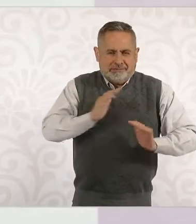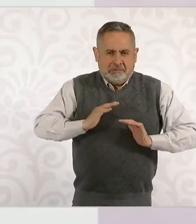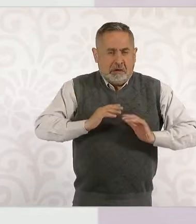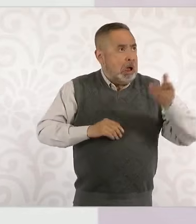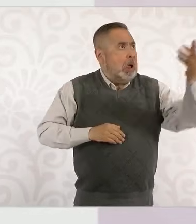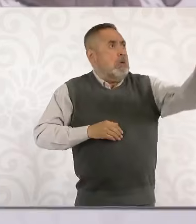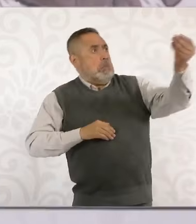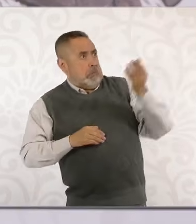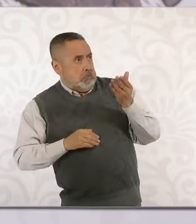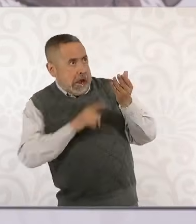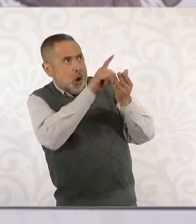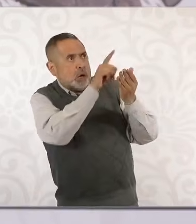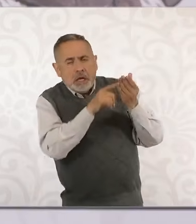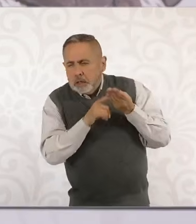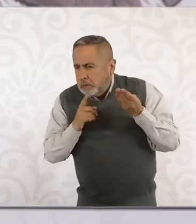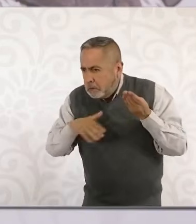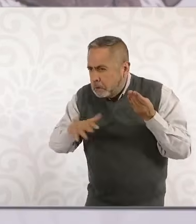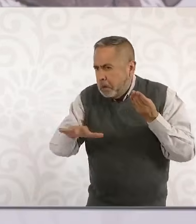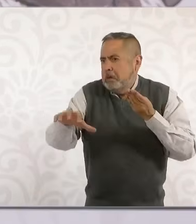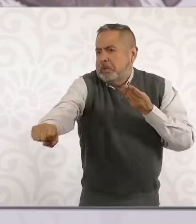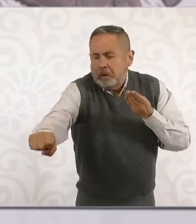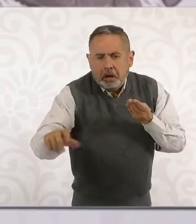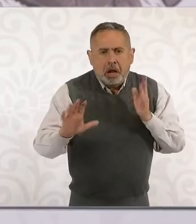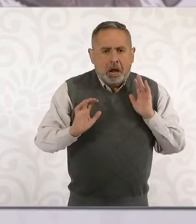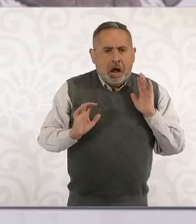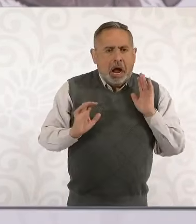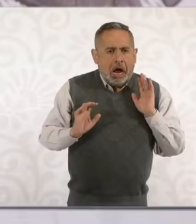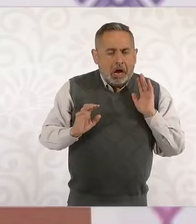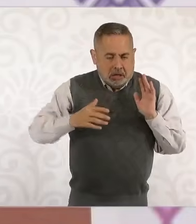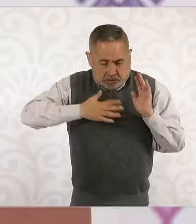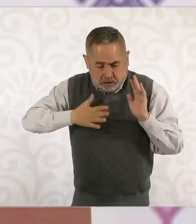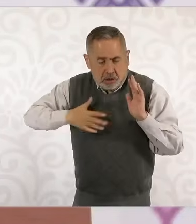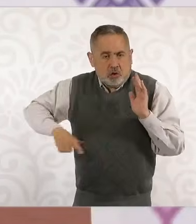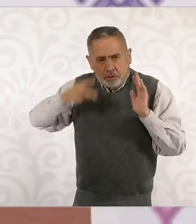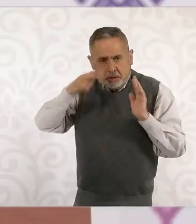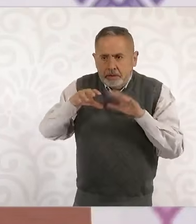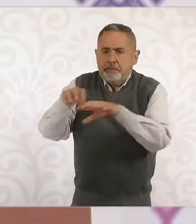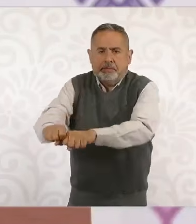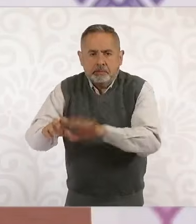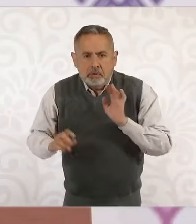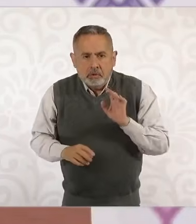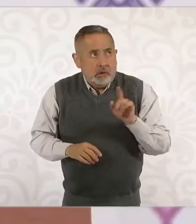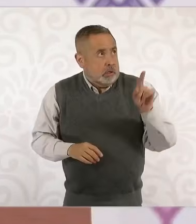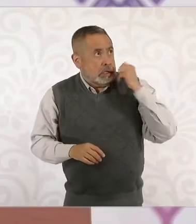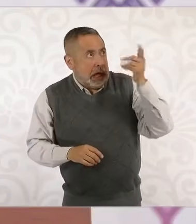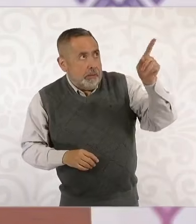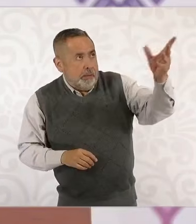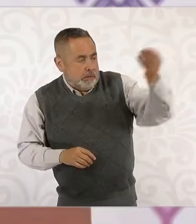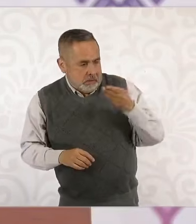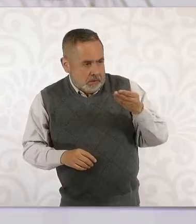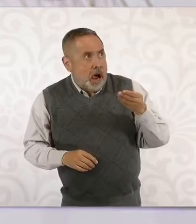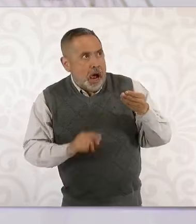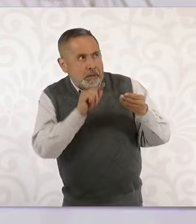para ubicación de alguien, ya sea que es de interés